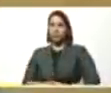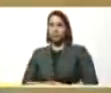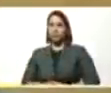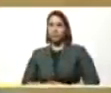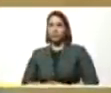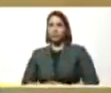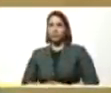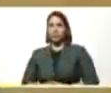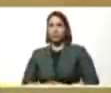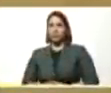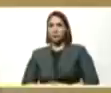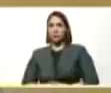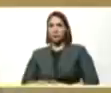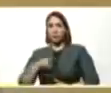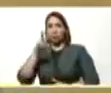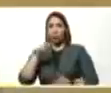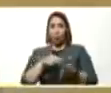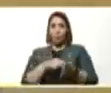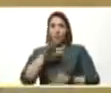presidente,